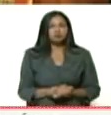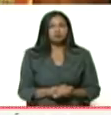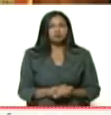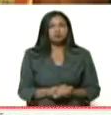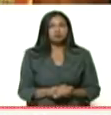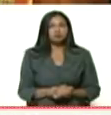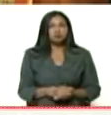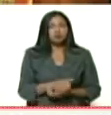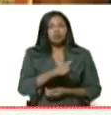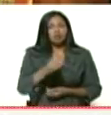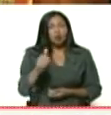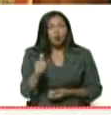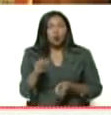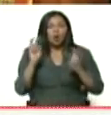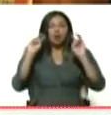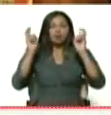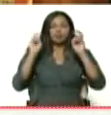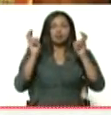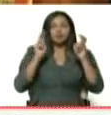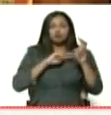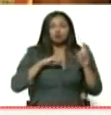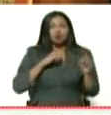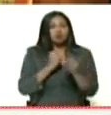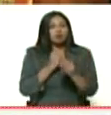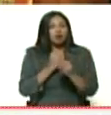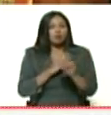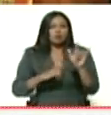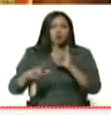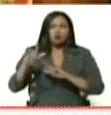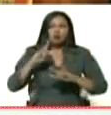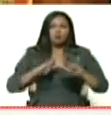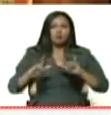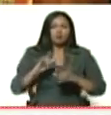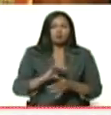Cada tema lo trabajamos con amor,